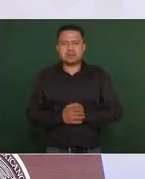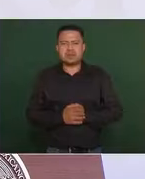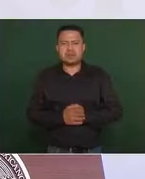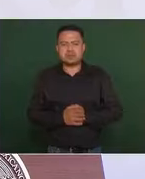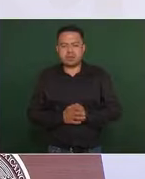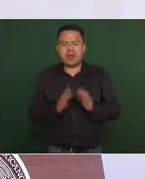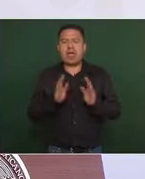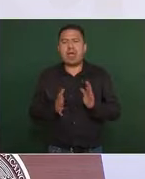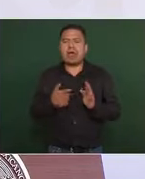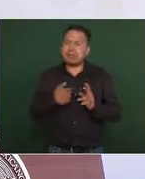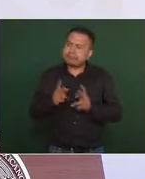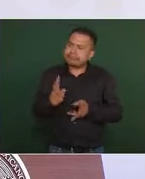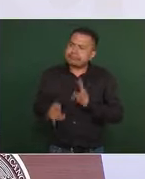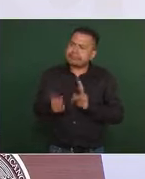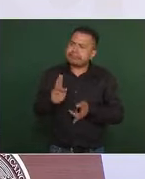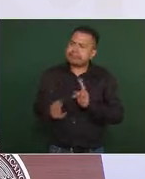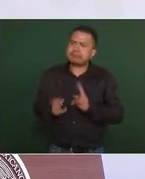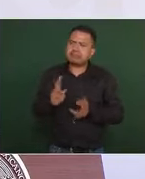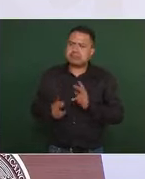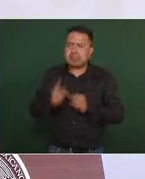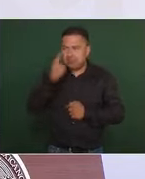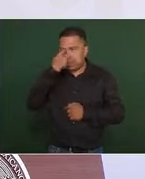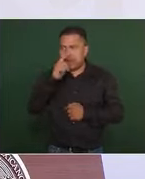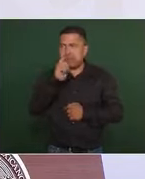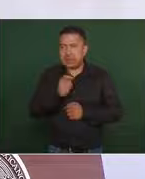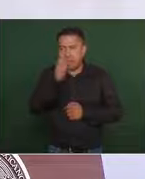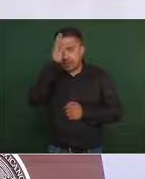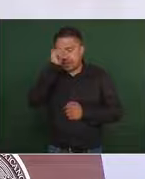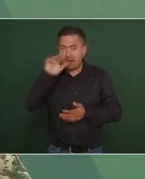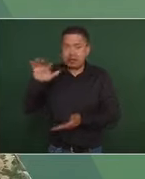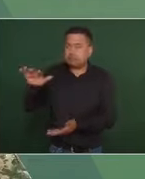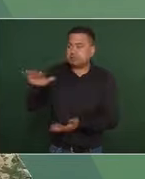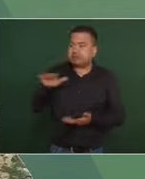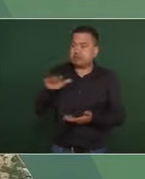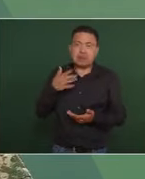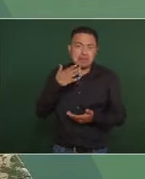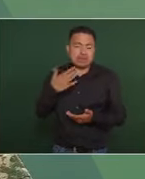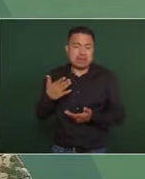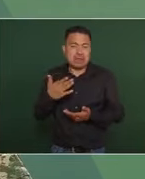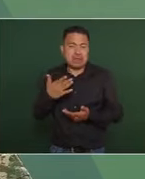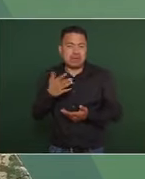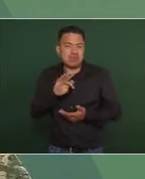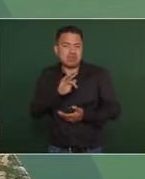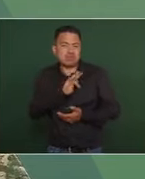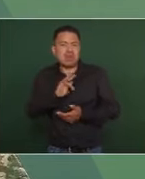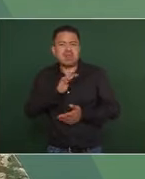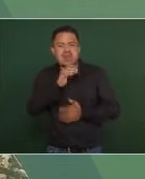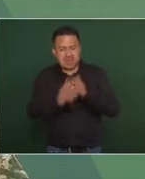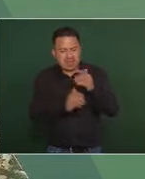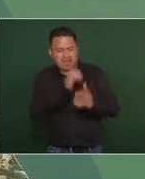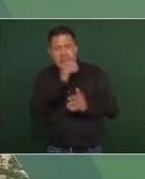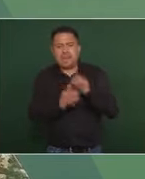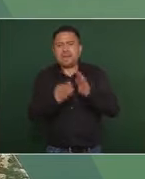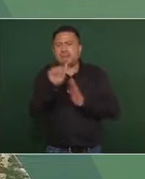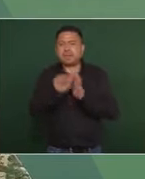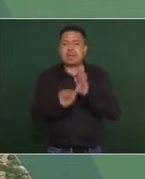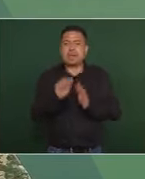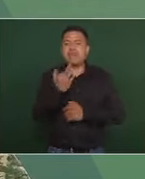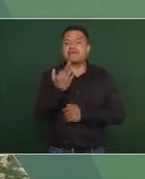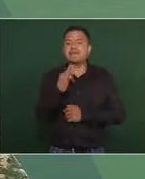los tiempos que tienen asignados para la entrega, que nos permitan terminar en el mes de